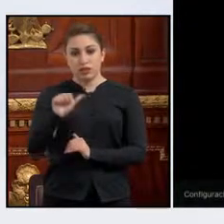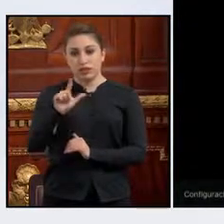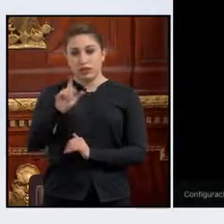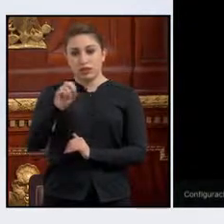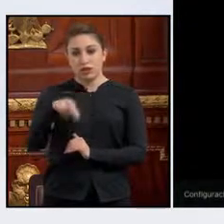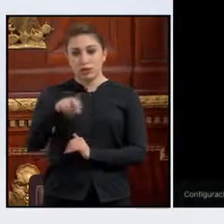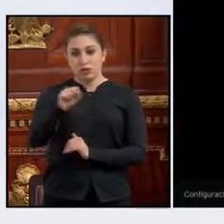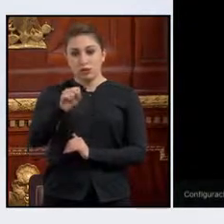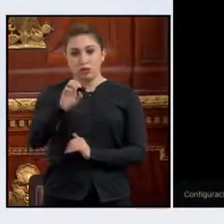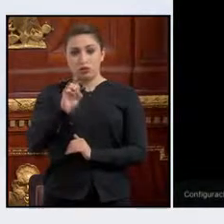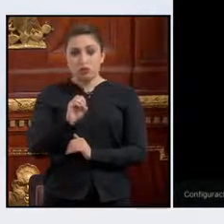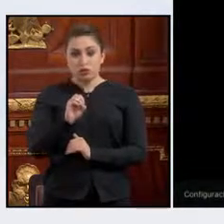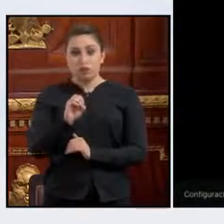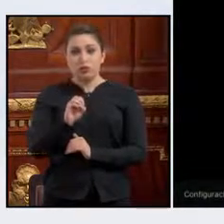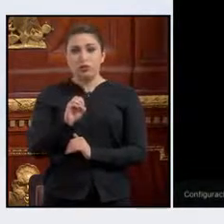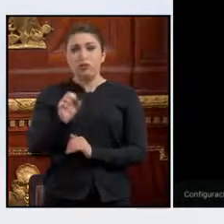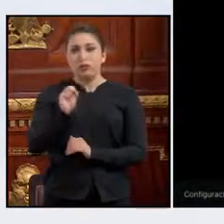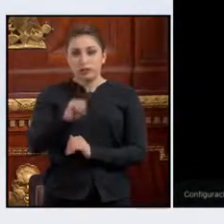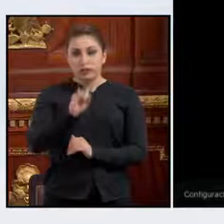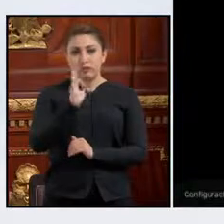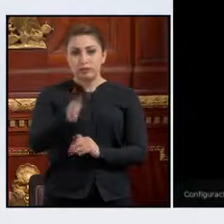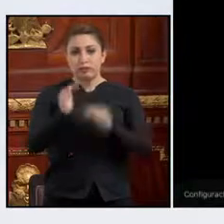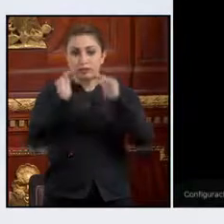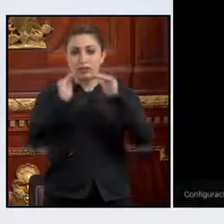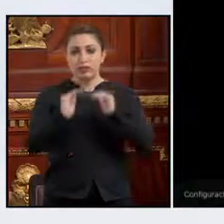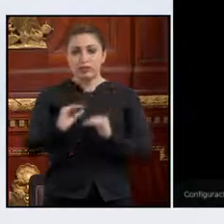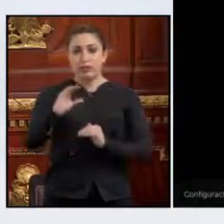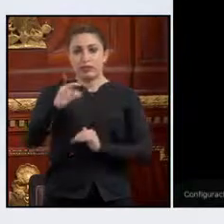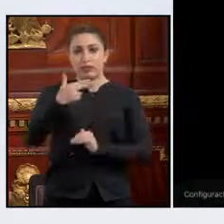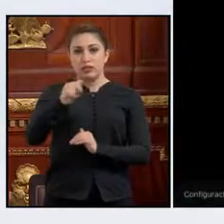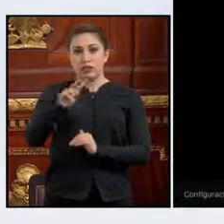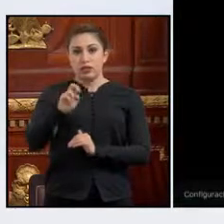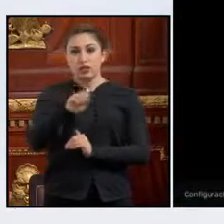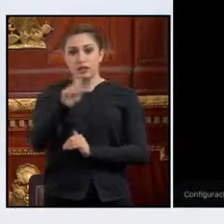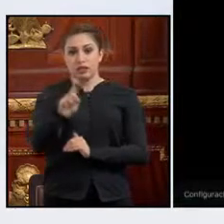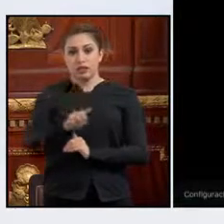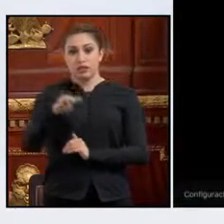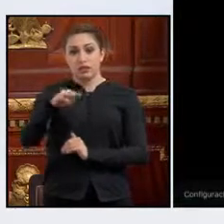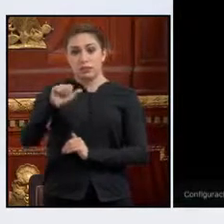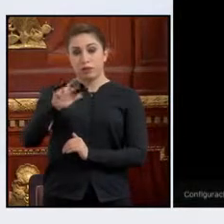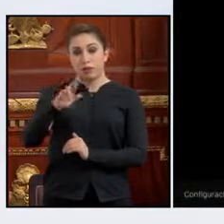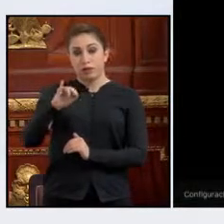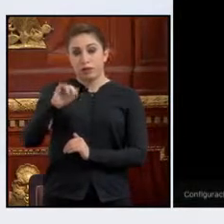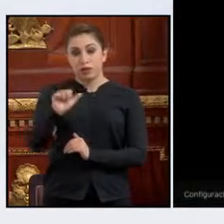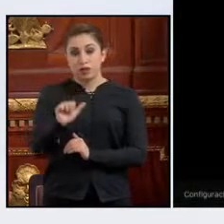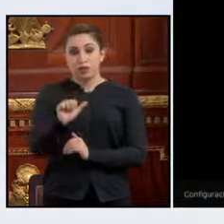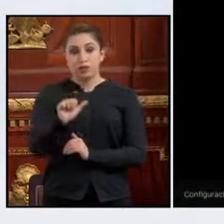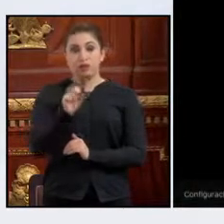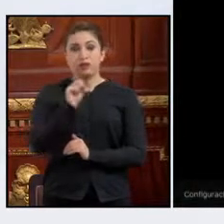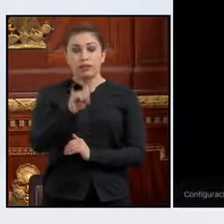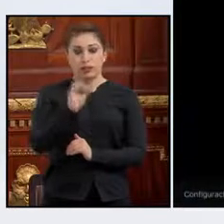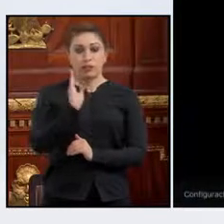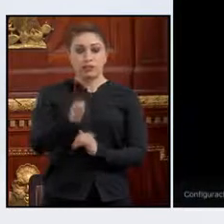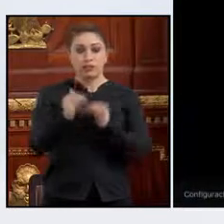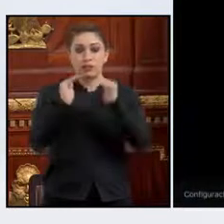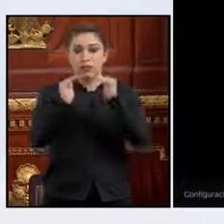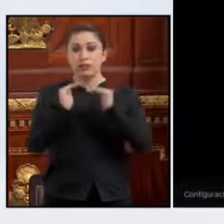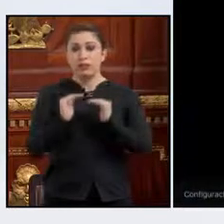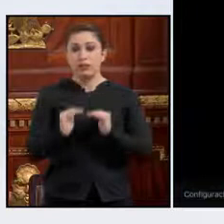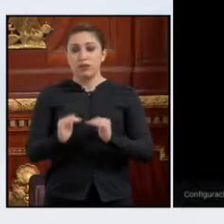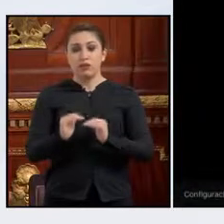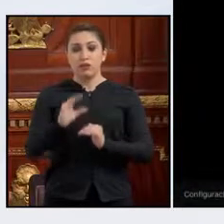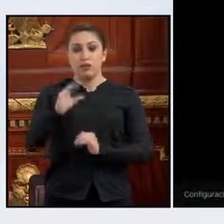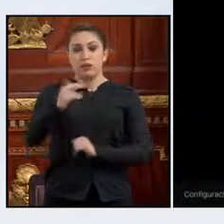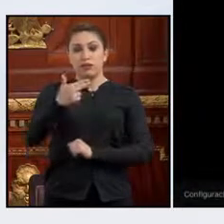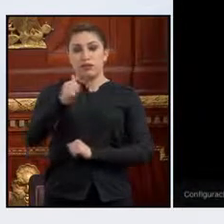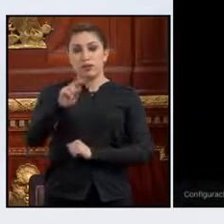Carlos Castillo, a favor. Chávez Contreras, María Guadalupe. Chávez Contreras, a favor.